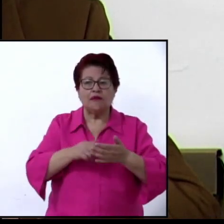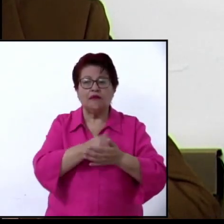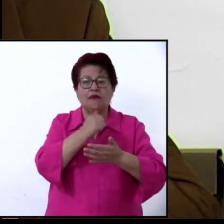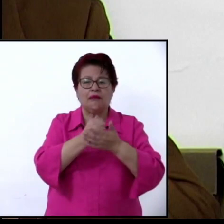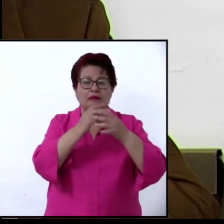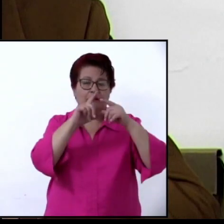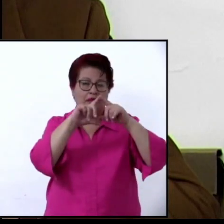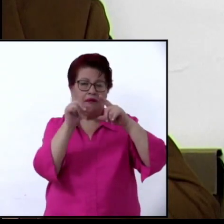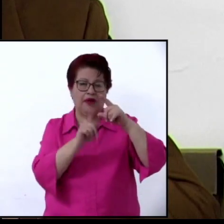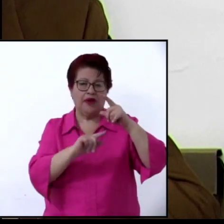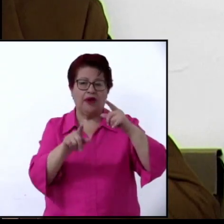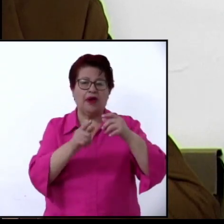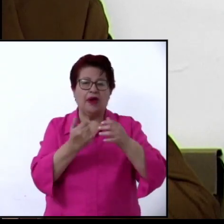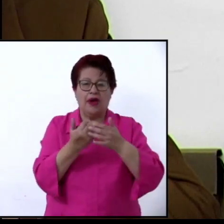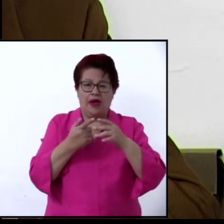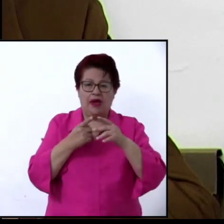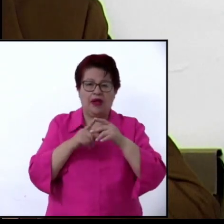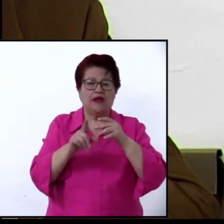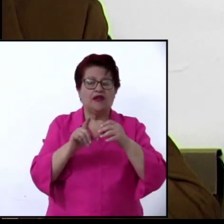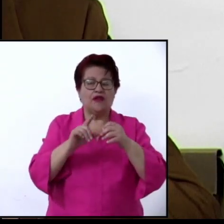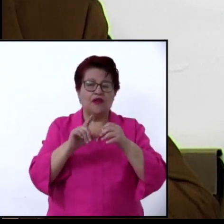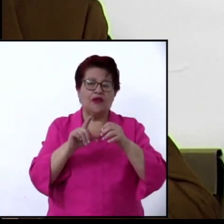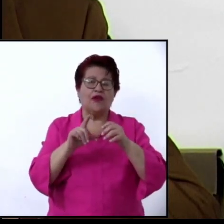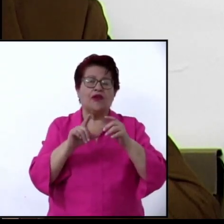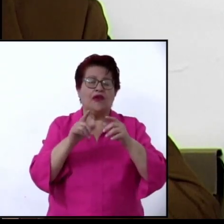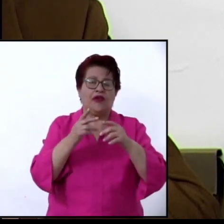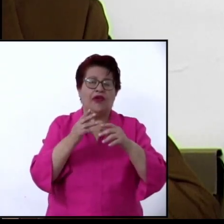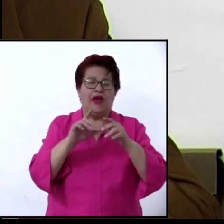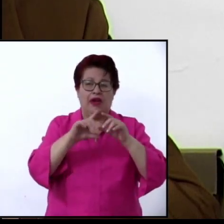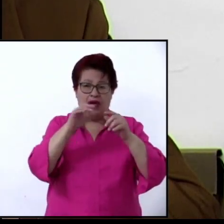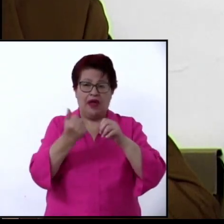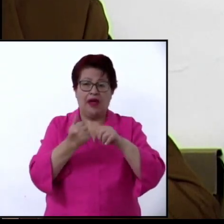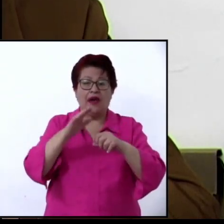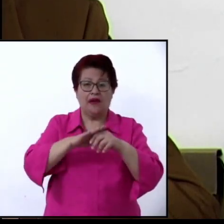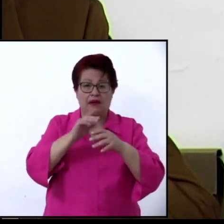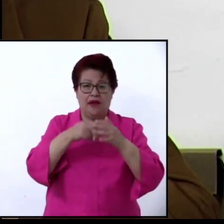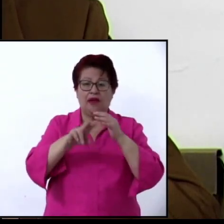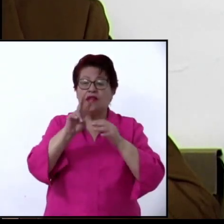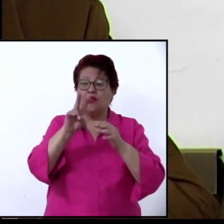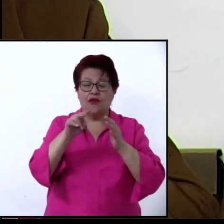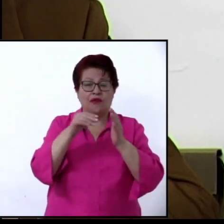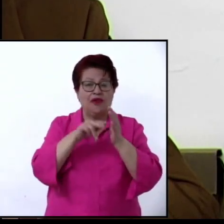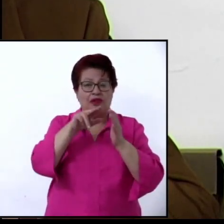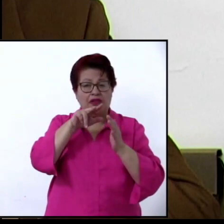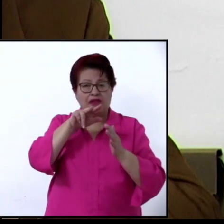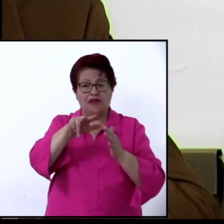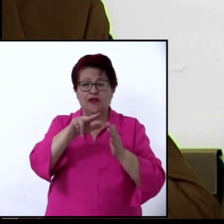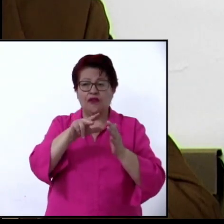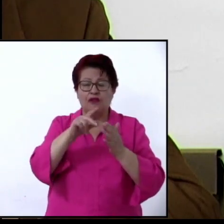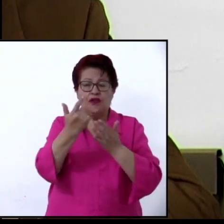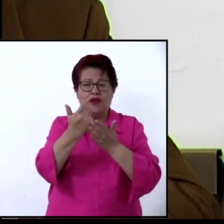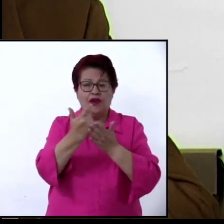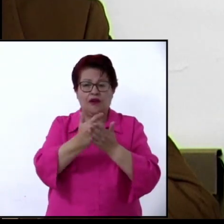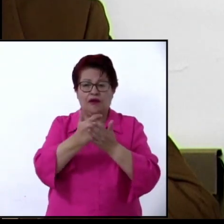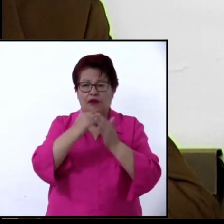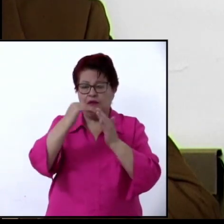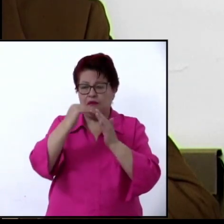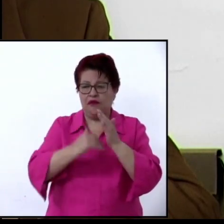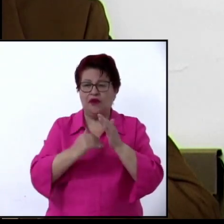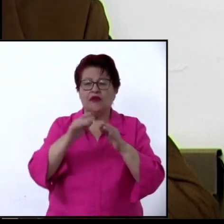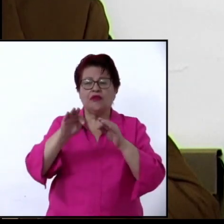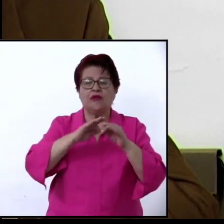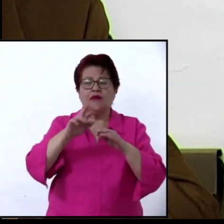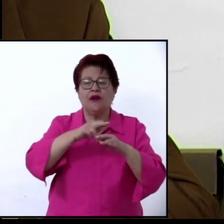que al inicio de la administración del licenciado Andrés Manuel López Obrador, en 2018 el salario mínimo de las